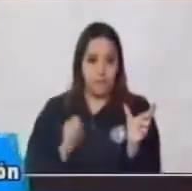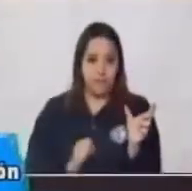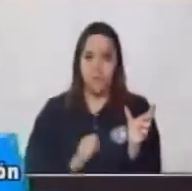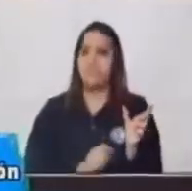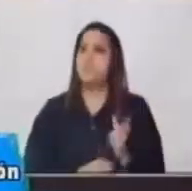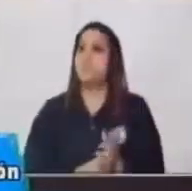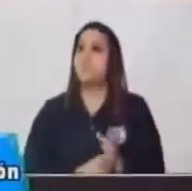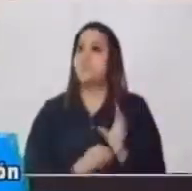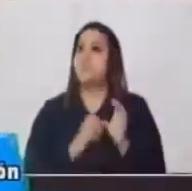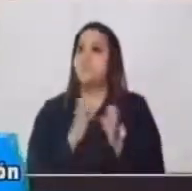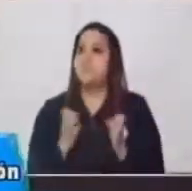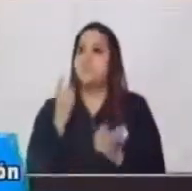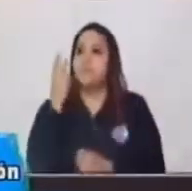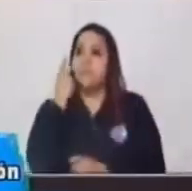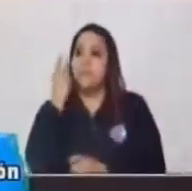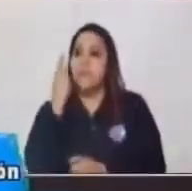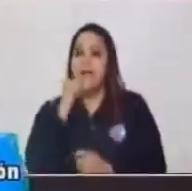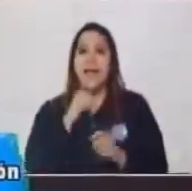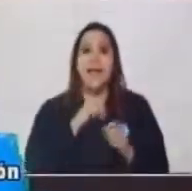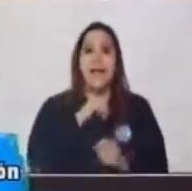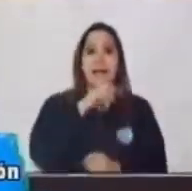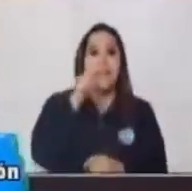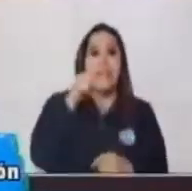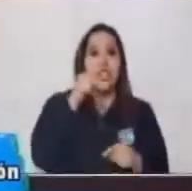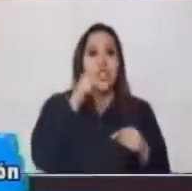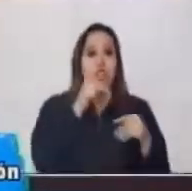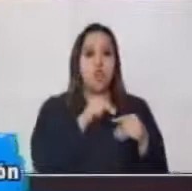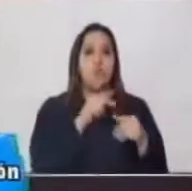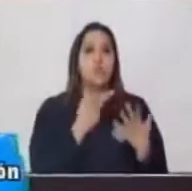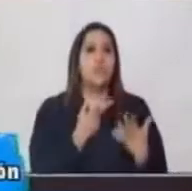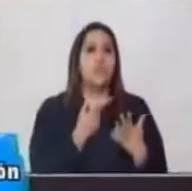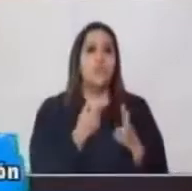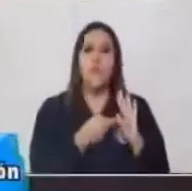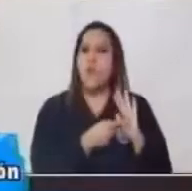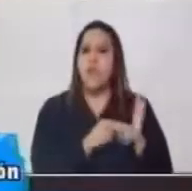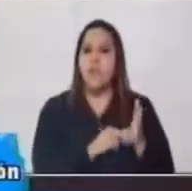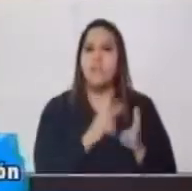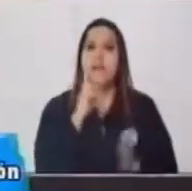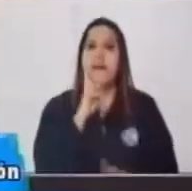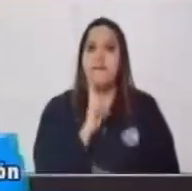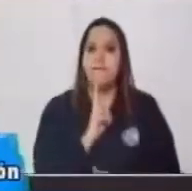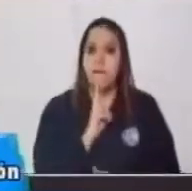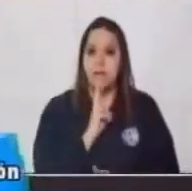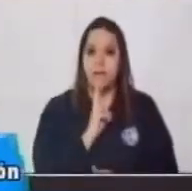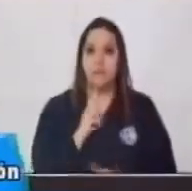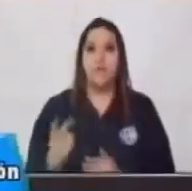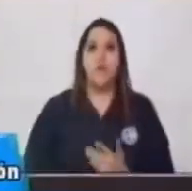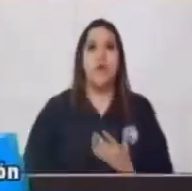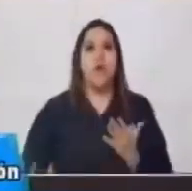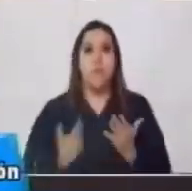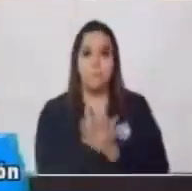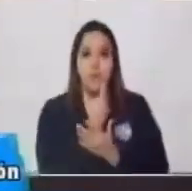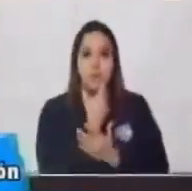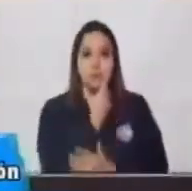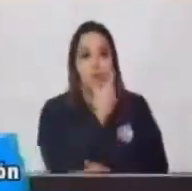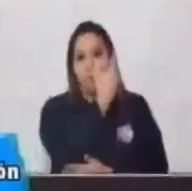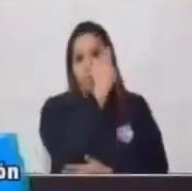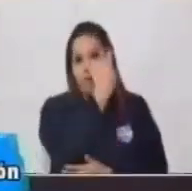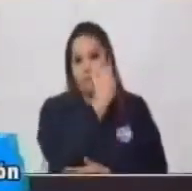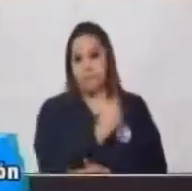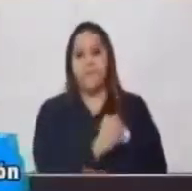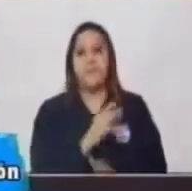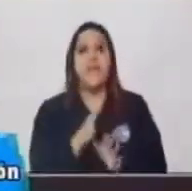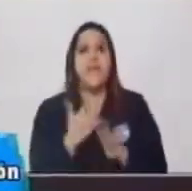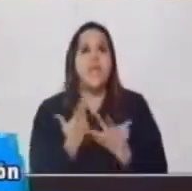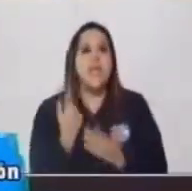Acá voy a encontrar que mi núcleo es el verbo. ¿Cuál es el verbo? Muy bien, es la palabra compró. ¿Y cuál